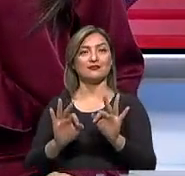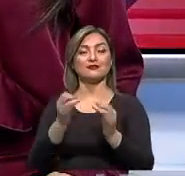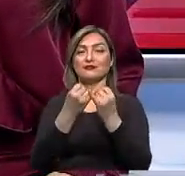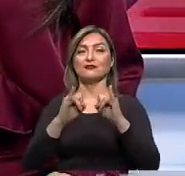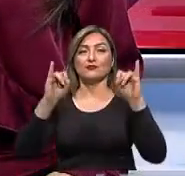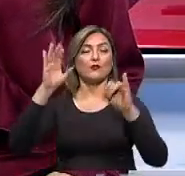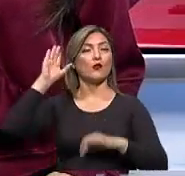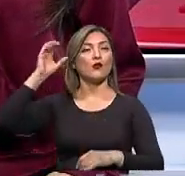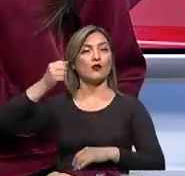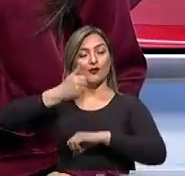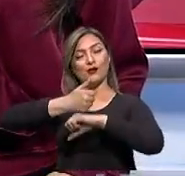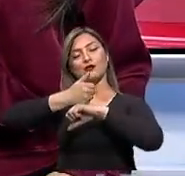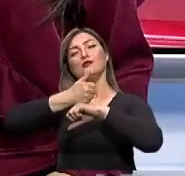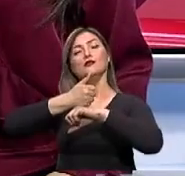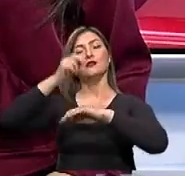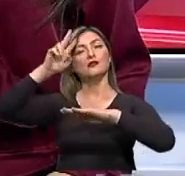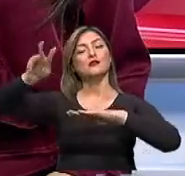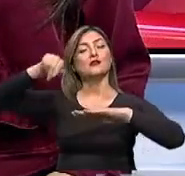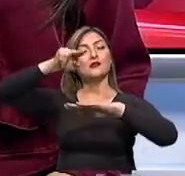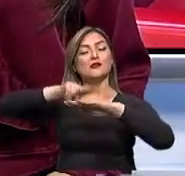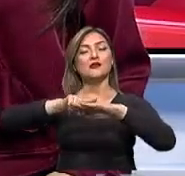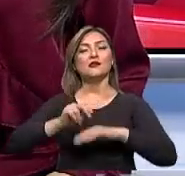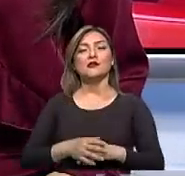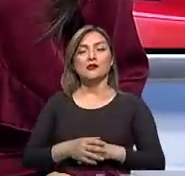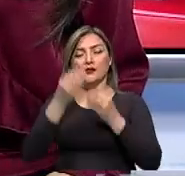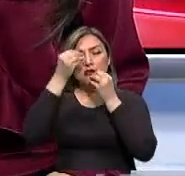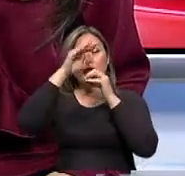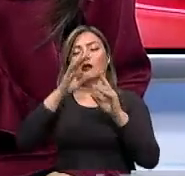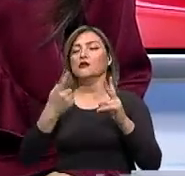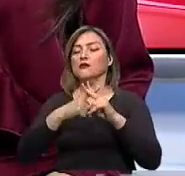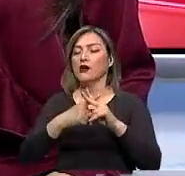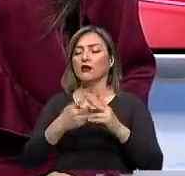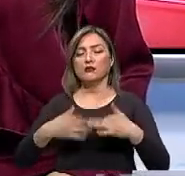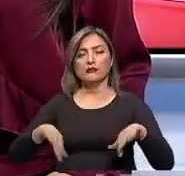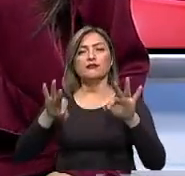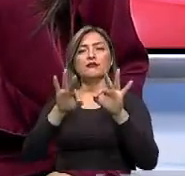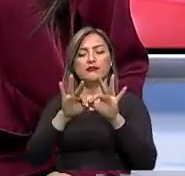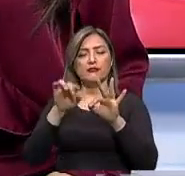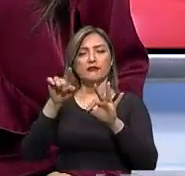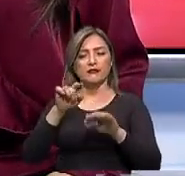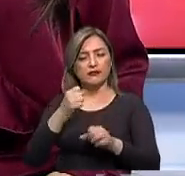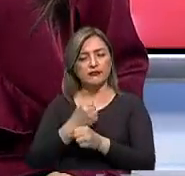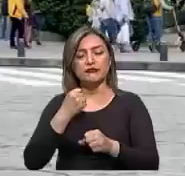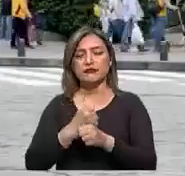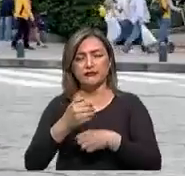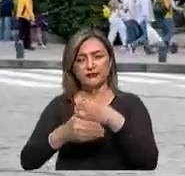Cuenca, autoridades nacionales y locales anunciaron el inicio de importantes obras en la Atenas del Ecuador.